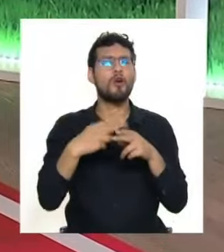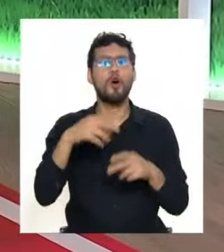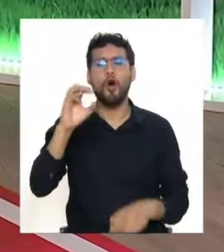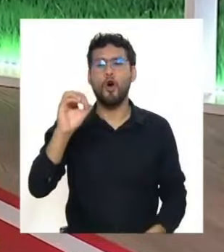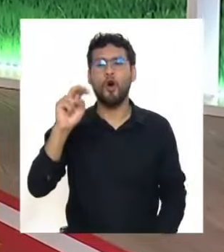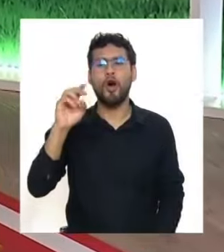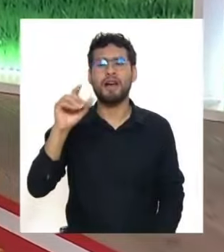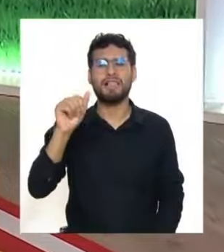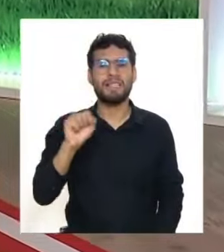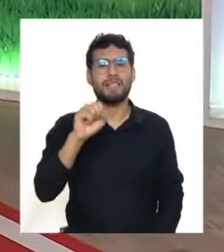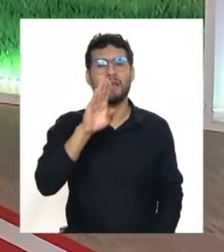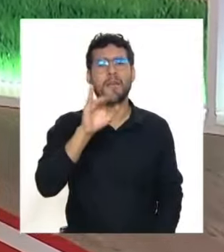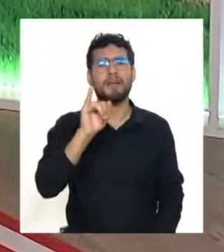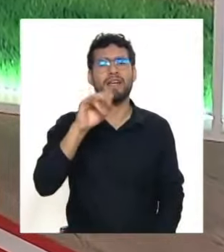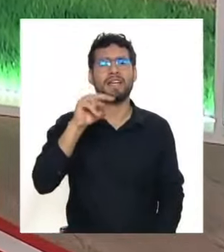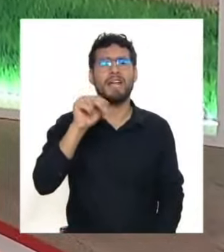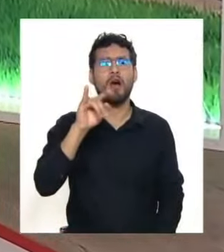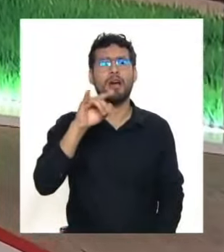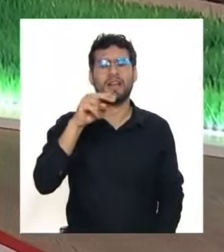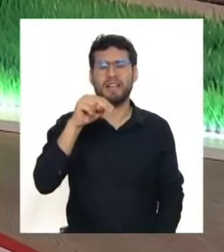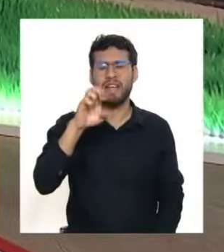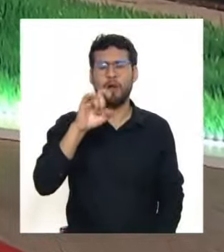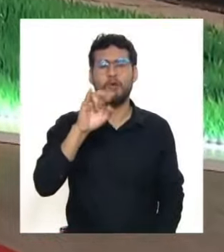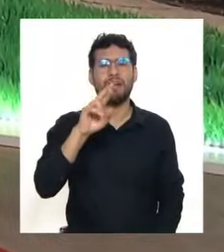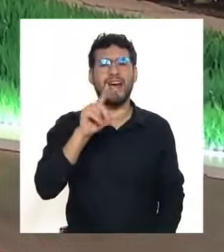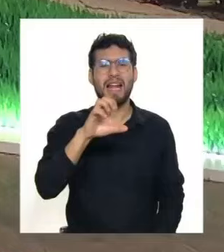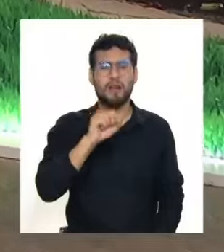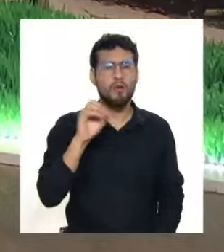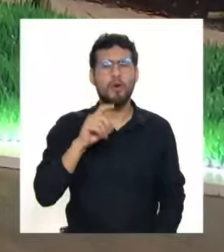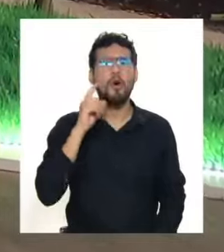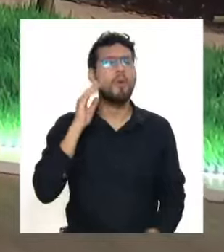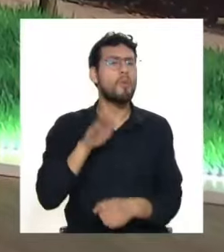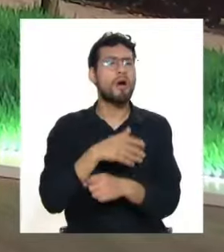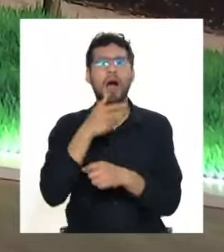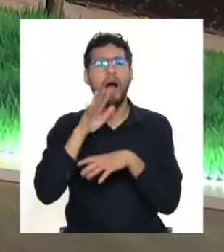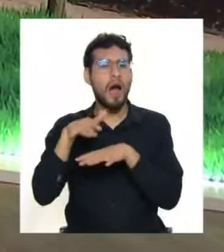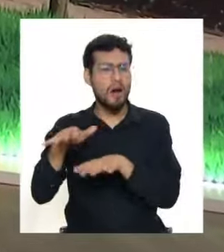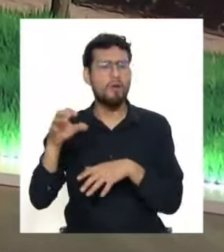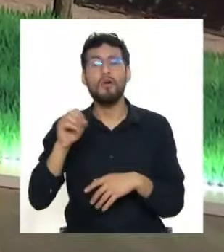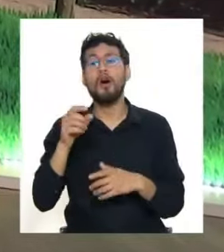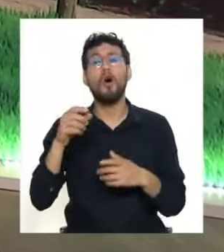relajante, sonido de agua, sonido de la naturaleza, y eso ayuda. O sonido de cuencos